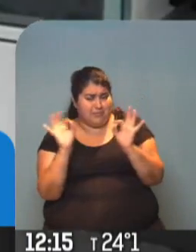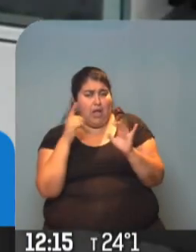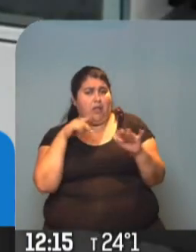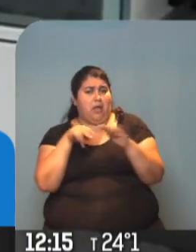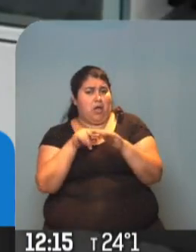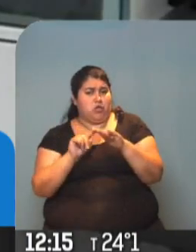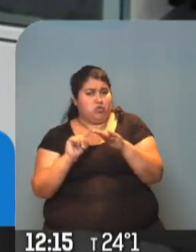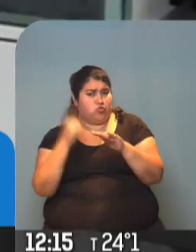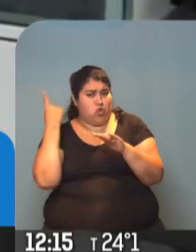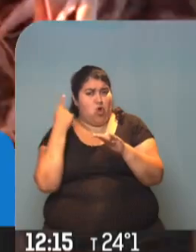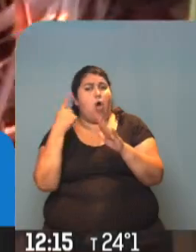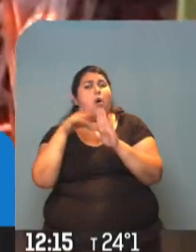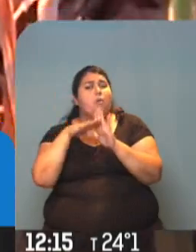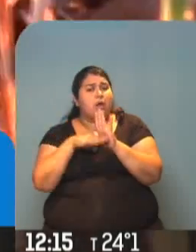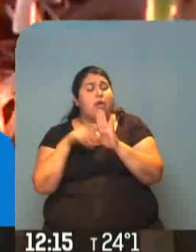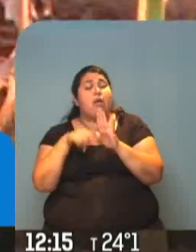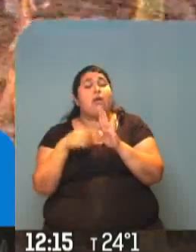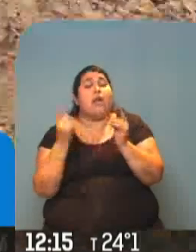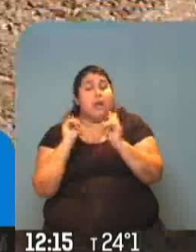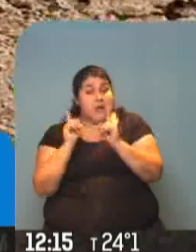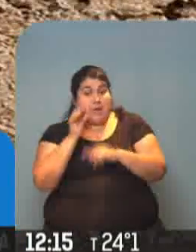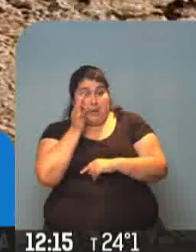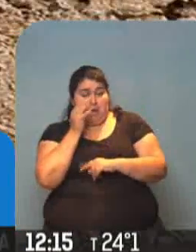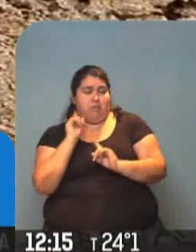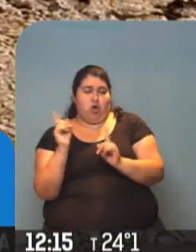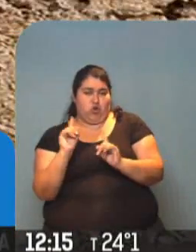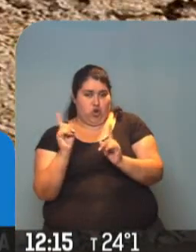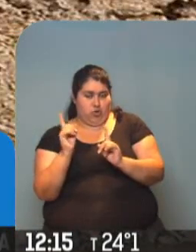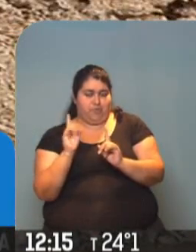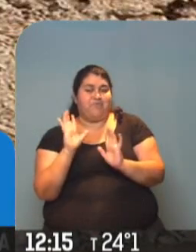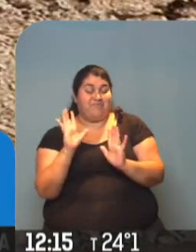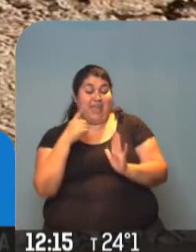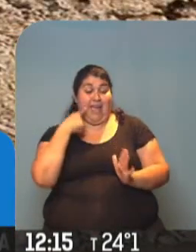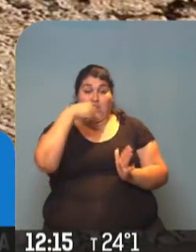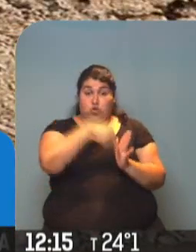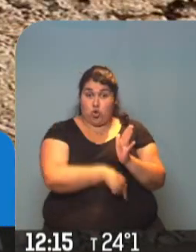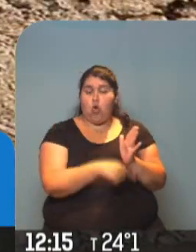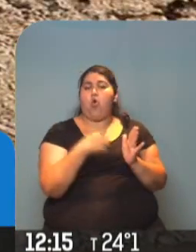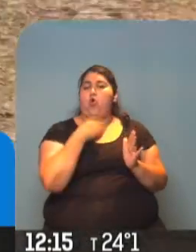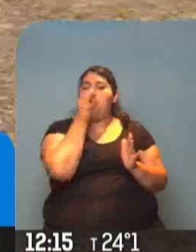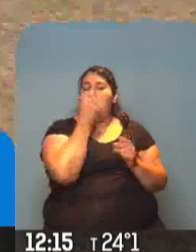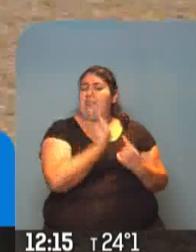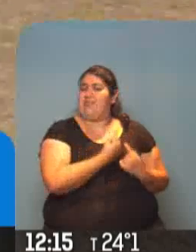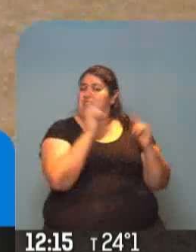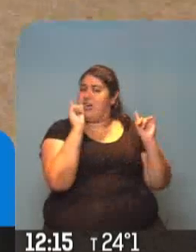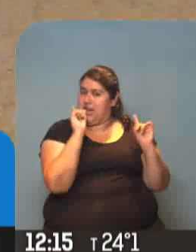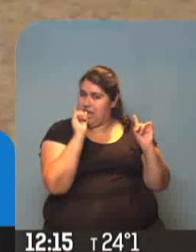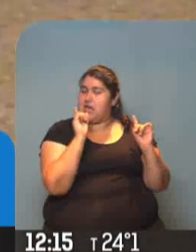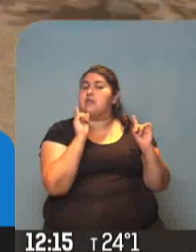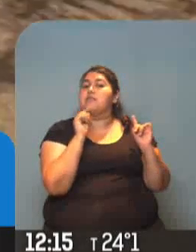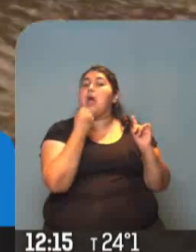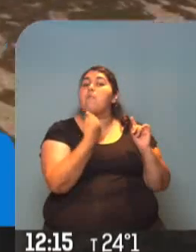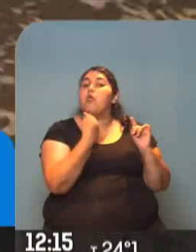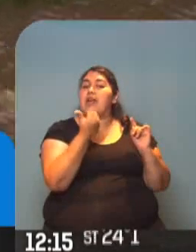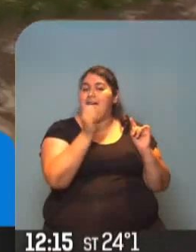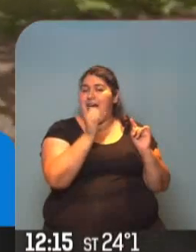en la ciudad de Lomas de Zamora. ¿La misma cepa? No, en la región pampeana circulan otras cepas dentro de lo que es virus